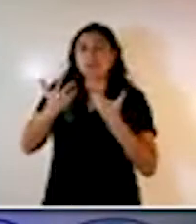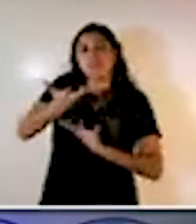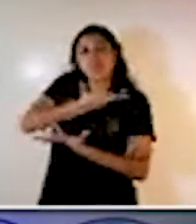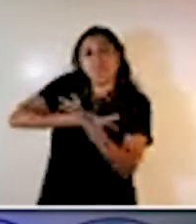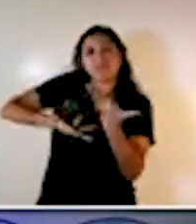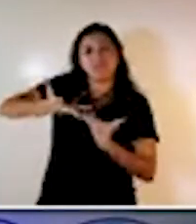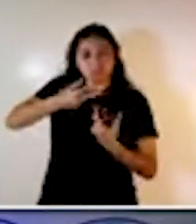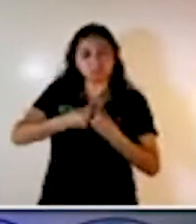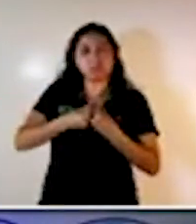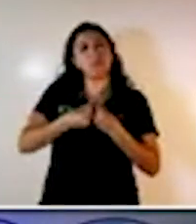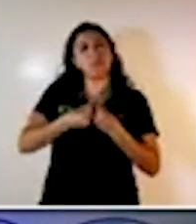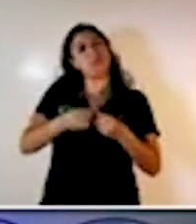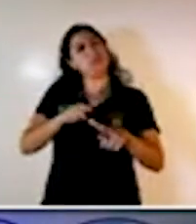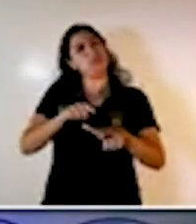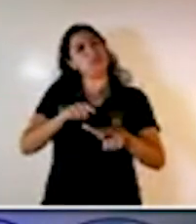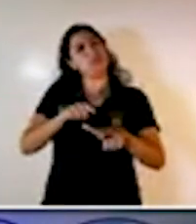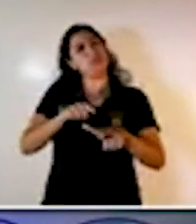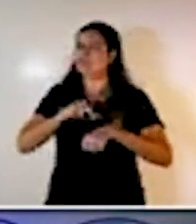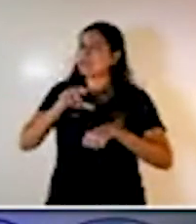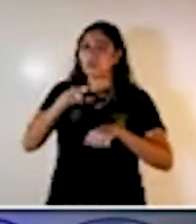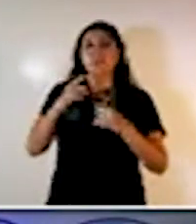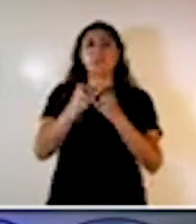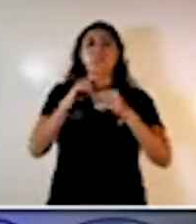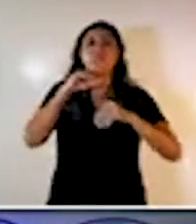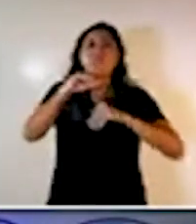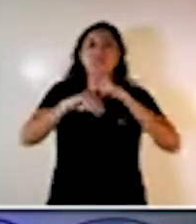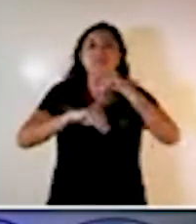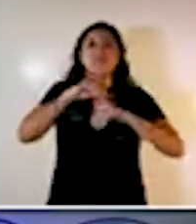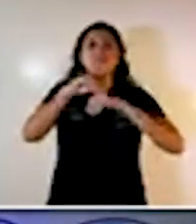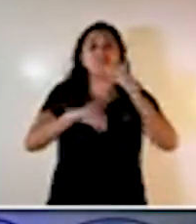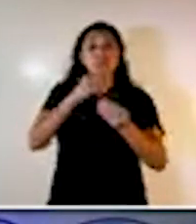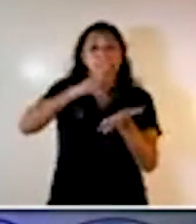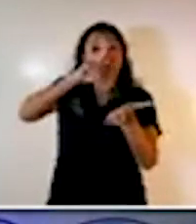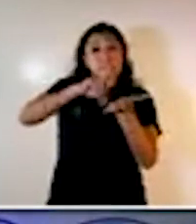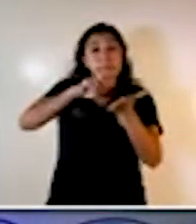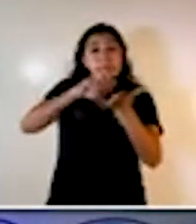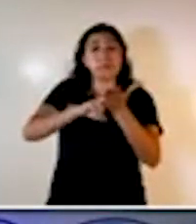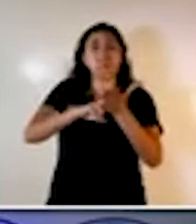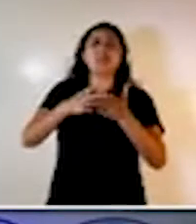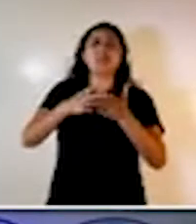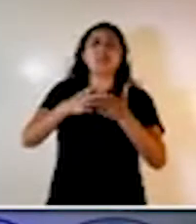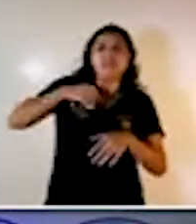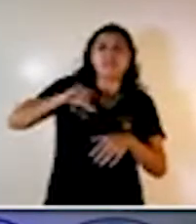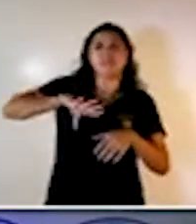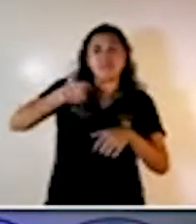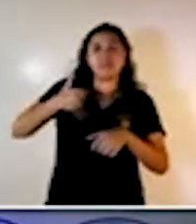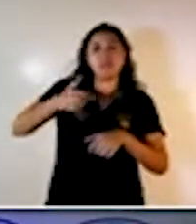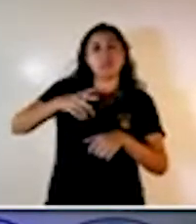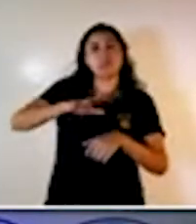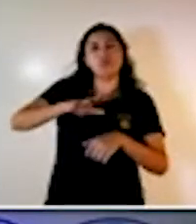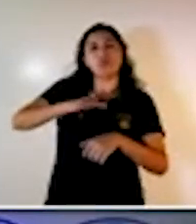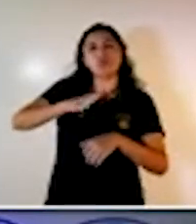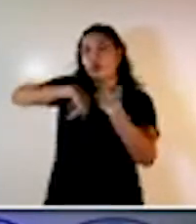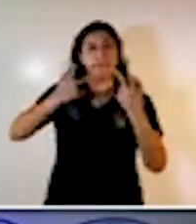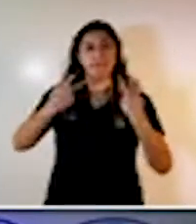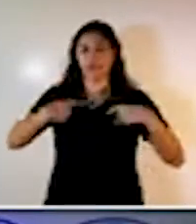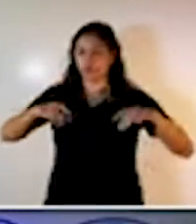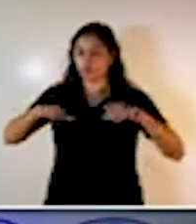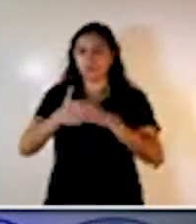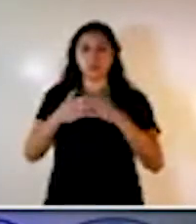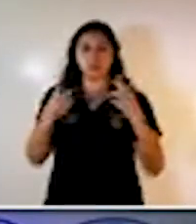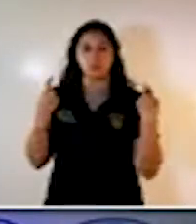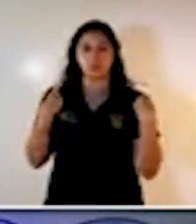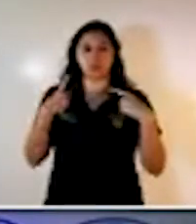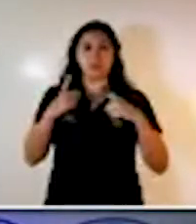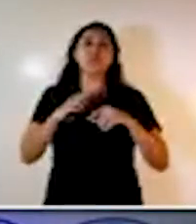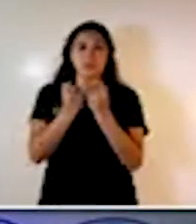fue elaborado a partir de un amplio proceso de consulta y que con su gradual implementación sigue